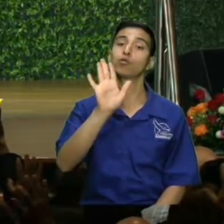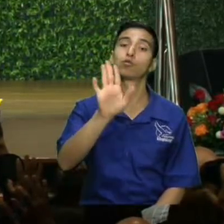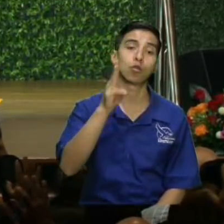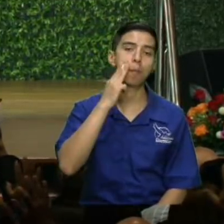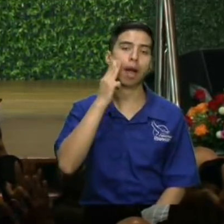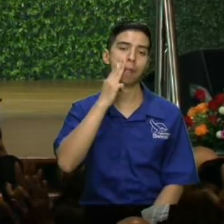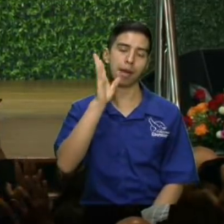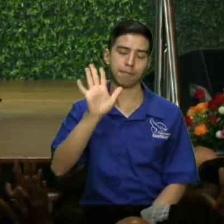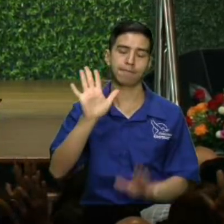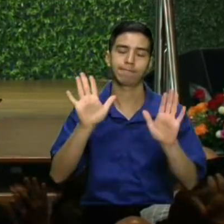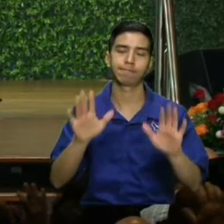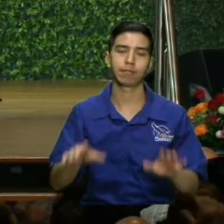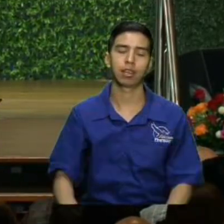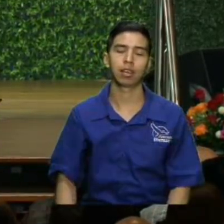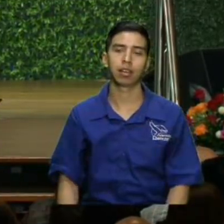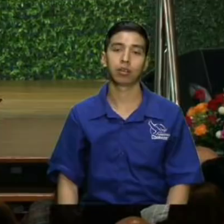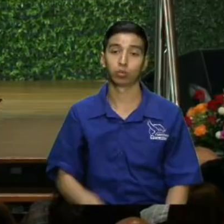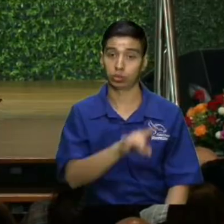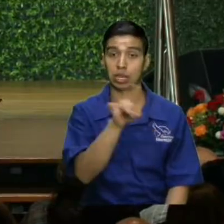Sí, es que no es lo mismo.